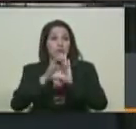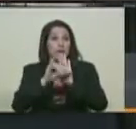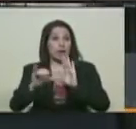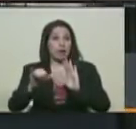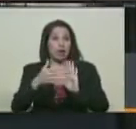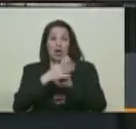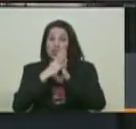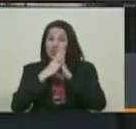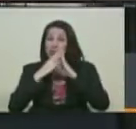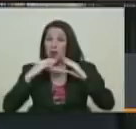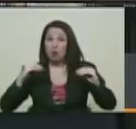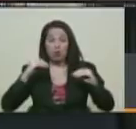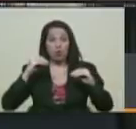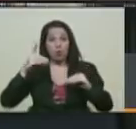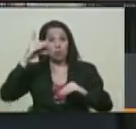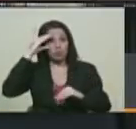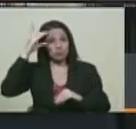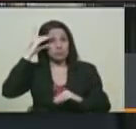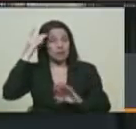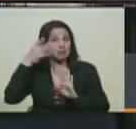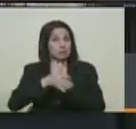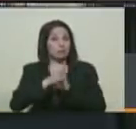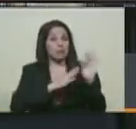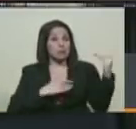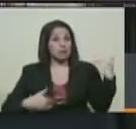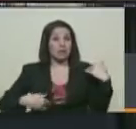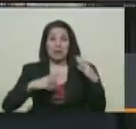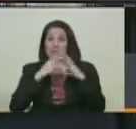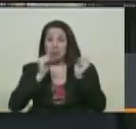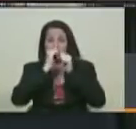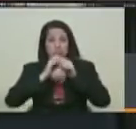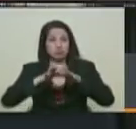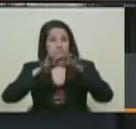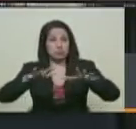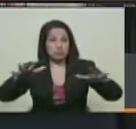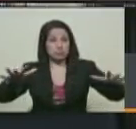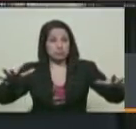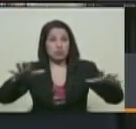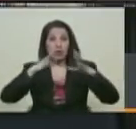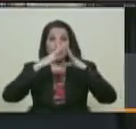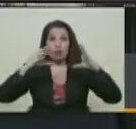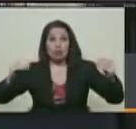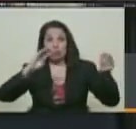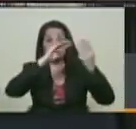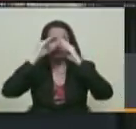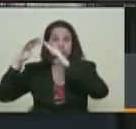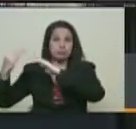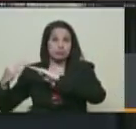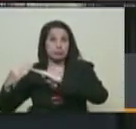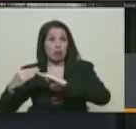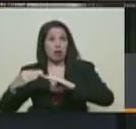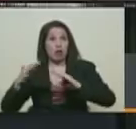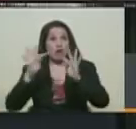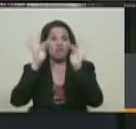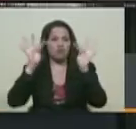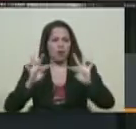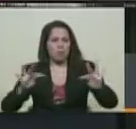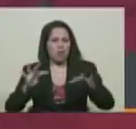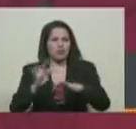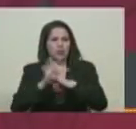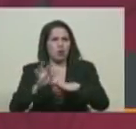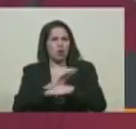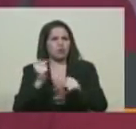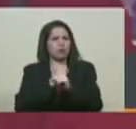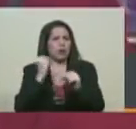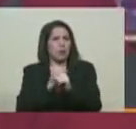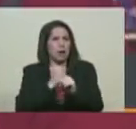constituyentes, presidenta, Delcy Rodríguez, todos desplegarse. Están los formatos de trabajo, yo los cargo por